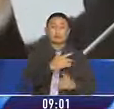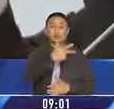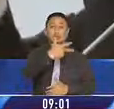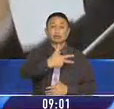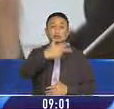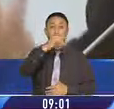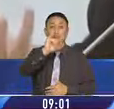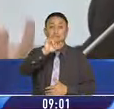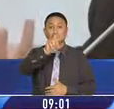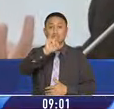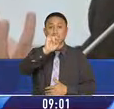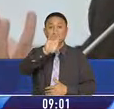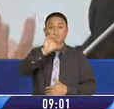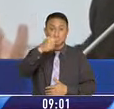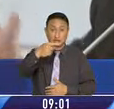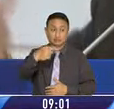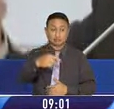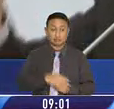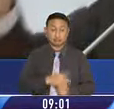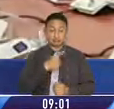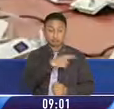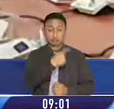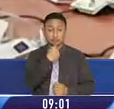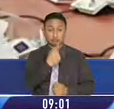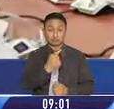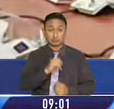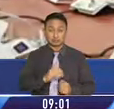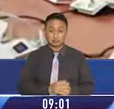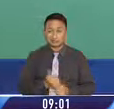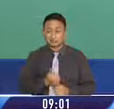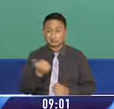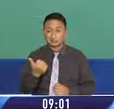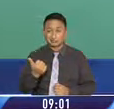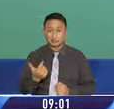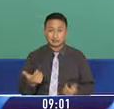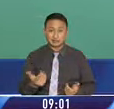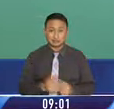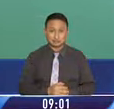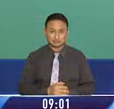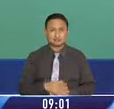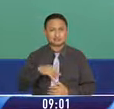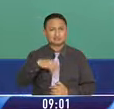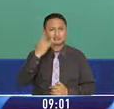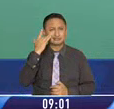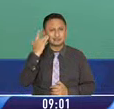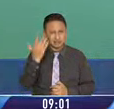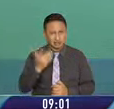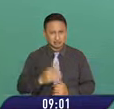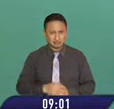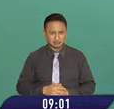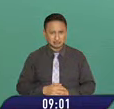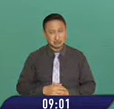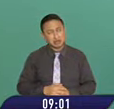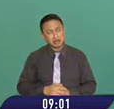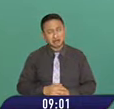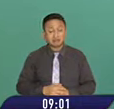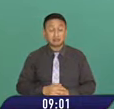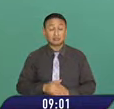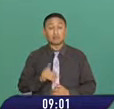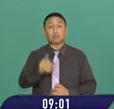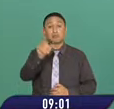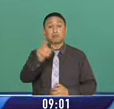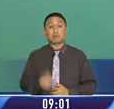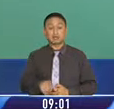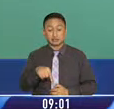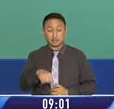salió al frente de dicha acusación, restándole valor. Lo que sí llama la atención es que una persona que